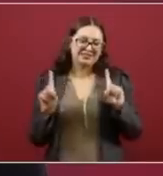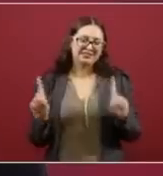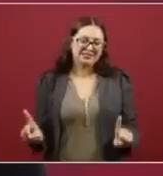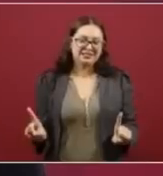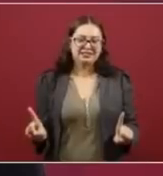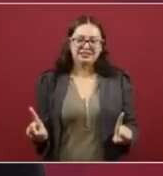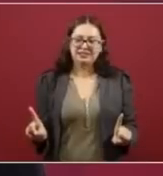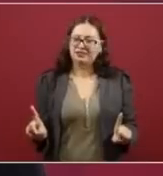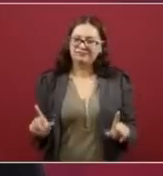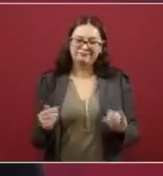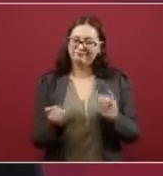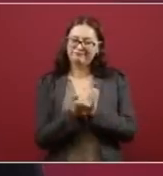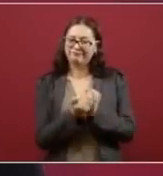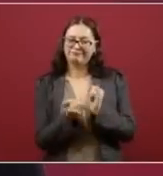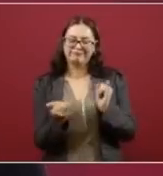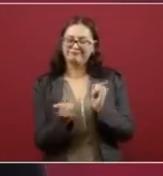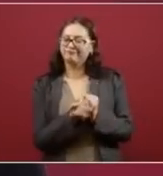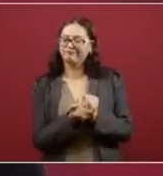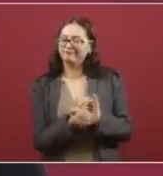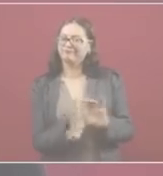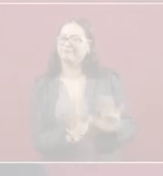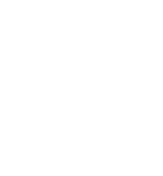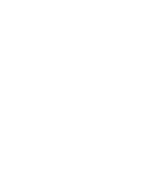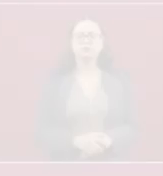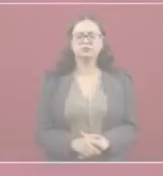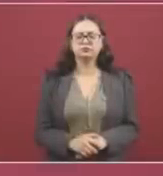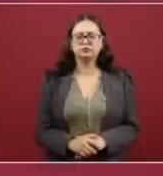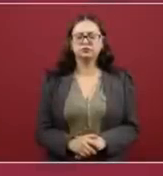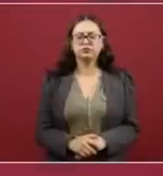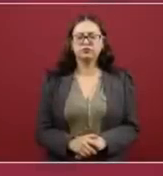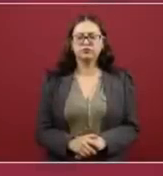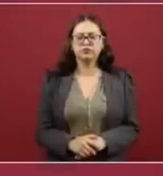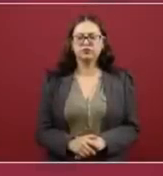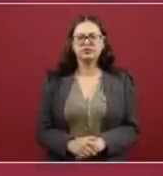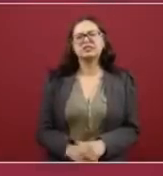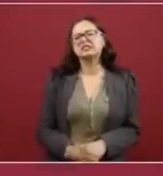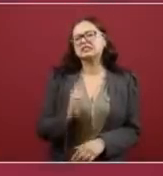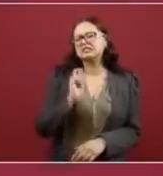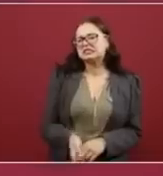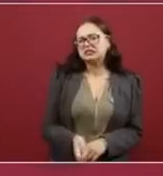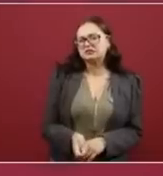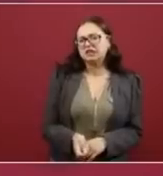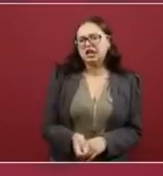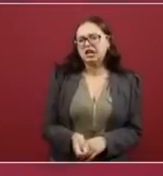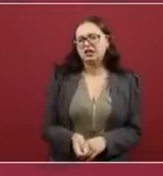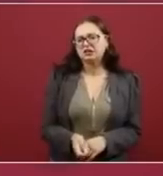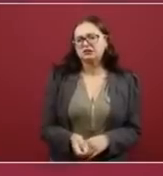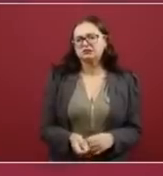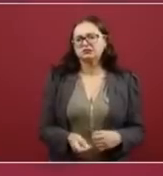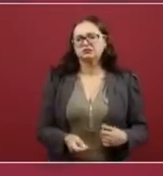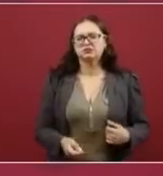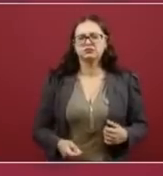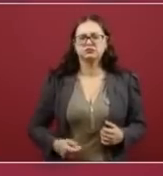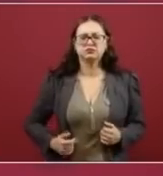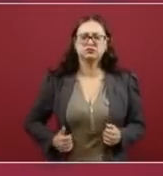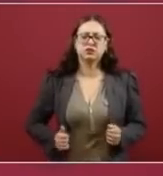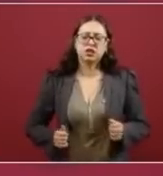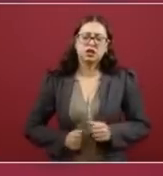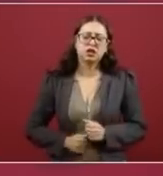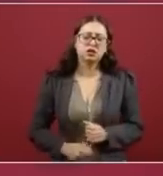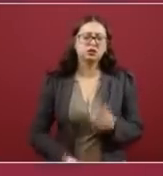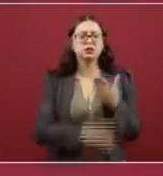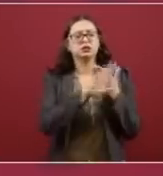es parte de la democracia ejercer el derecho de réplica no me voy a quedar callado